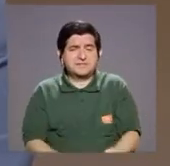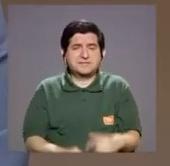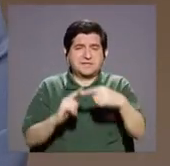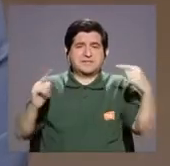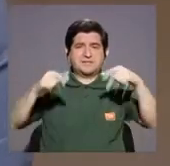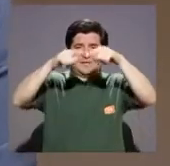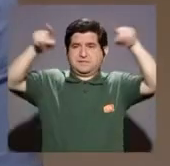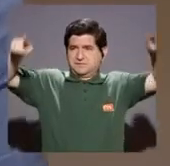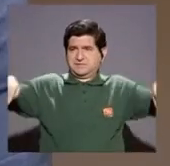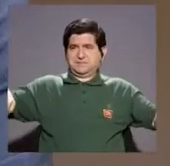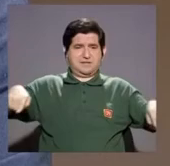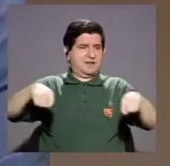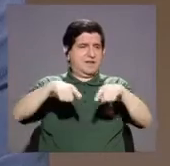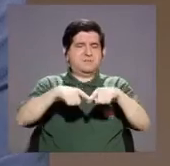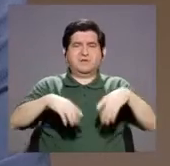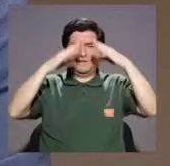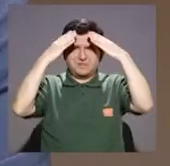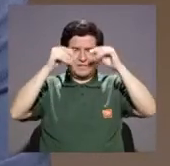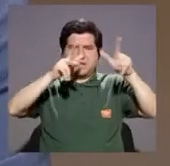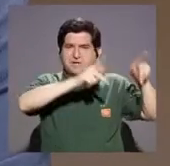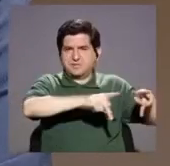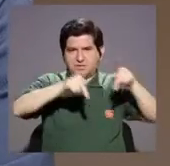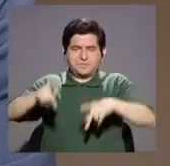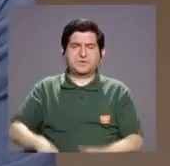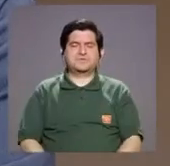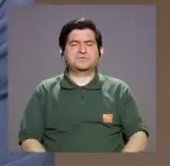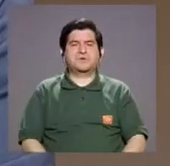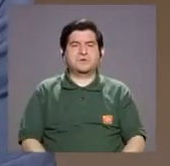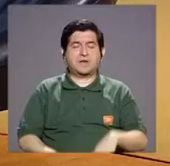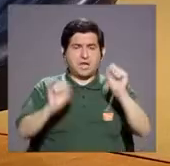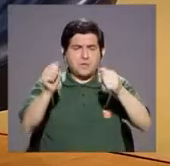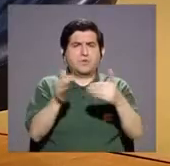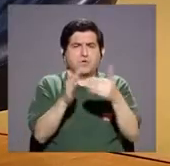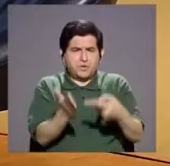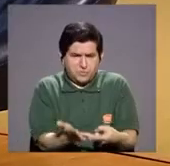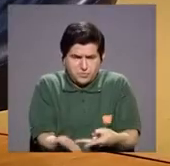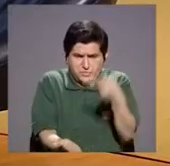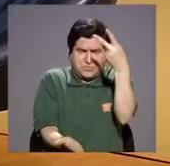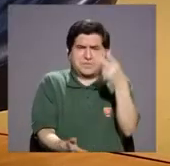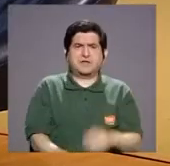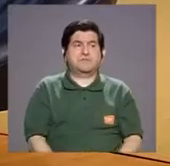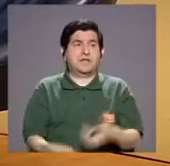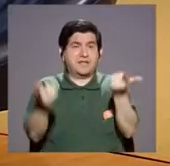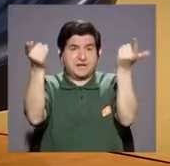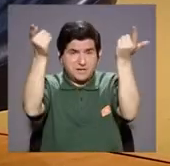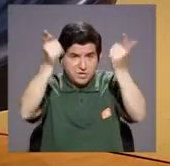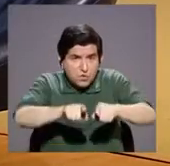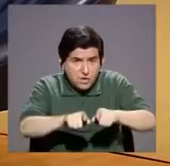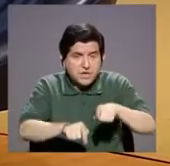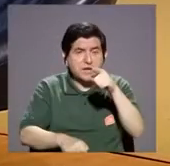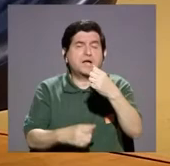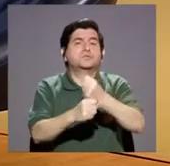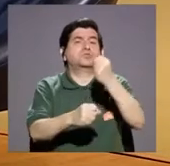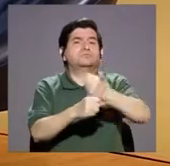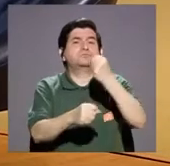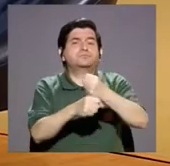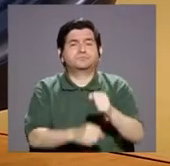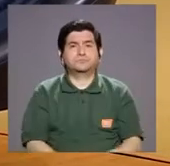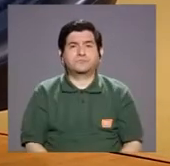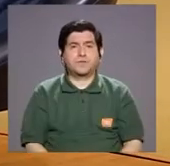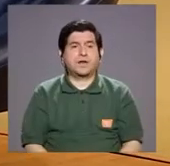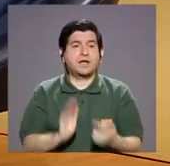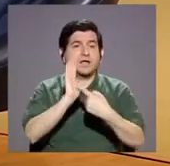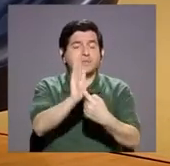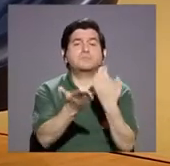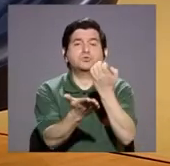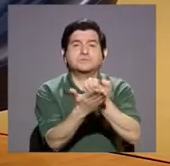pantalla logramos informar a la gente y reivindicar sobre lo que en este caso en particular usted hace que es llevarle